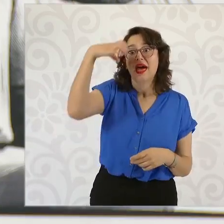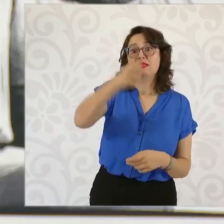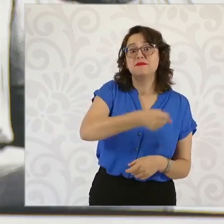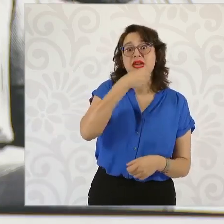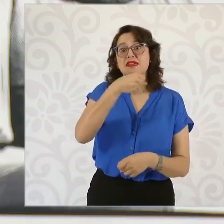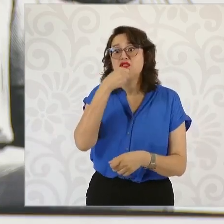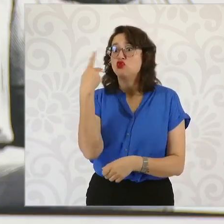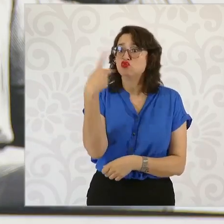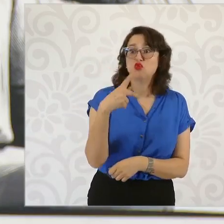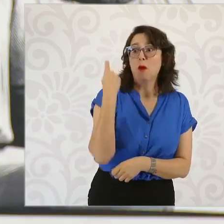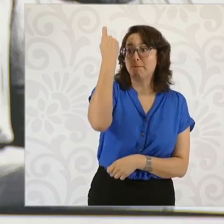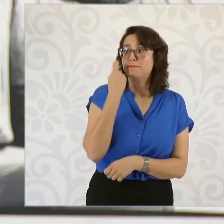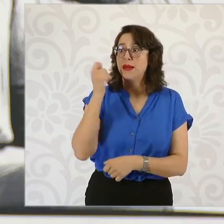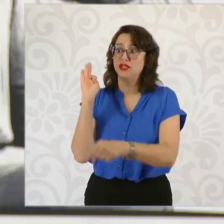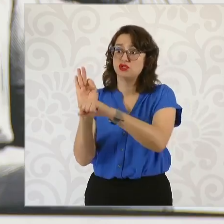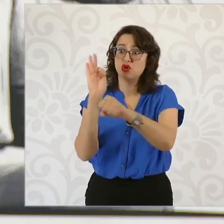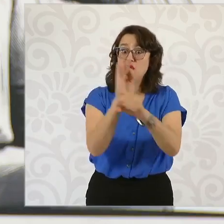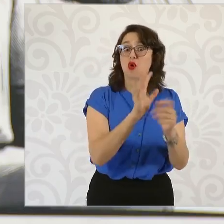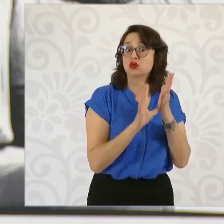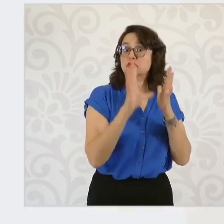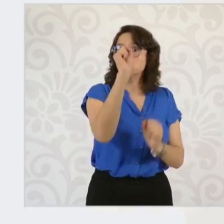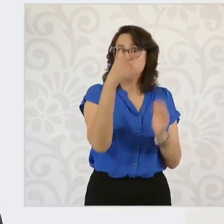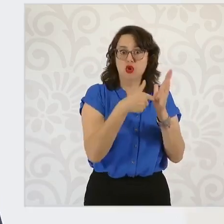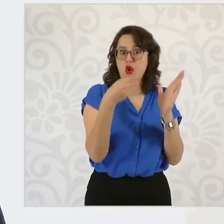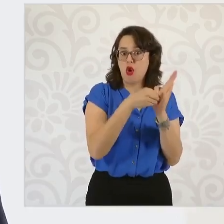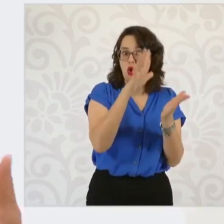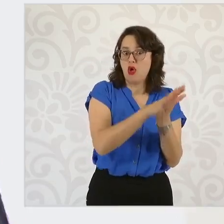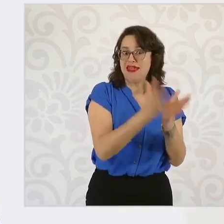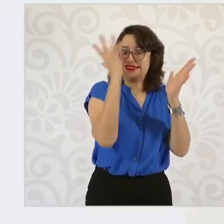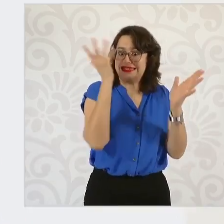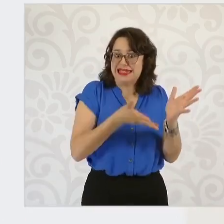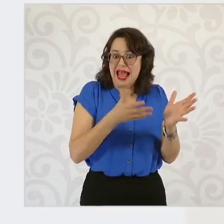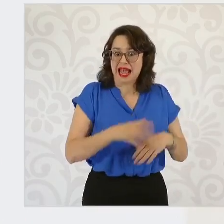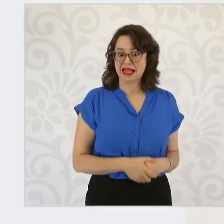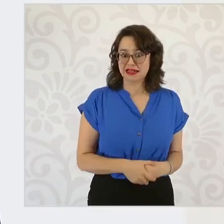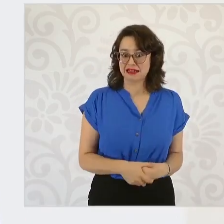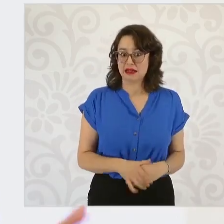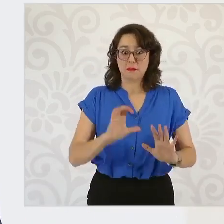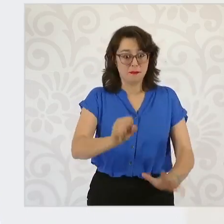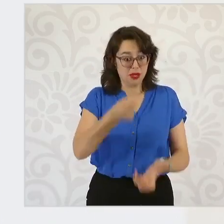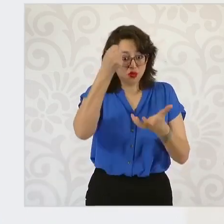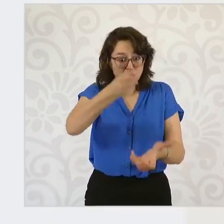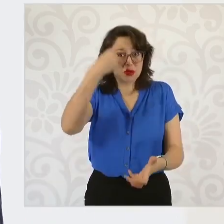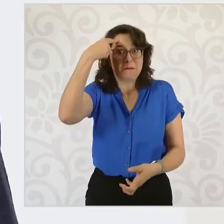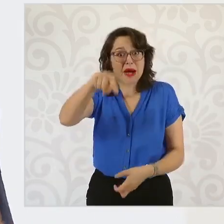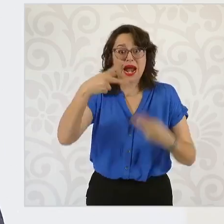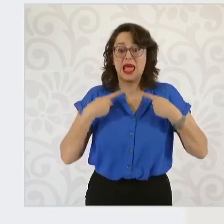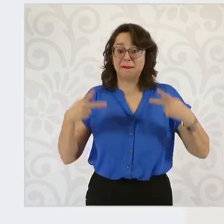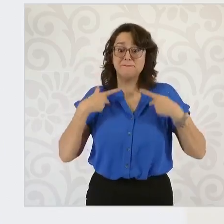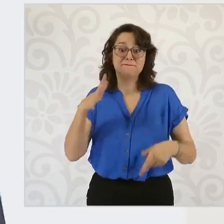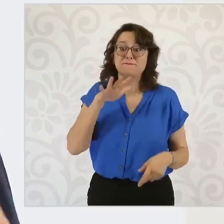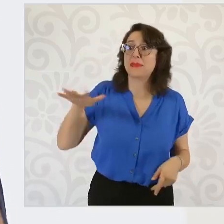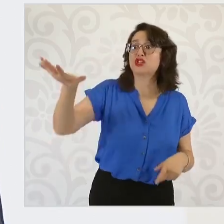Constitución, además de los nuevos programas de bienestar. Es decir, el presupuesto es para la gente, para el pueblo,